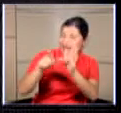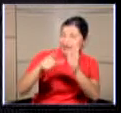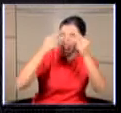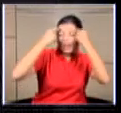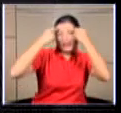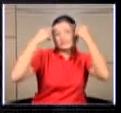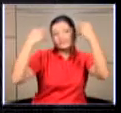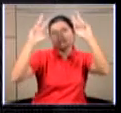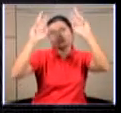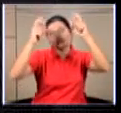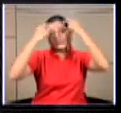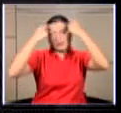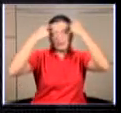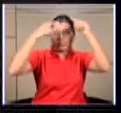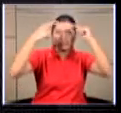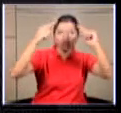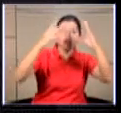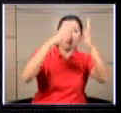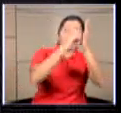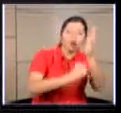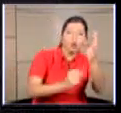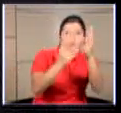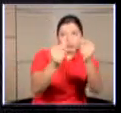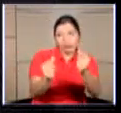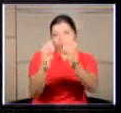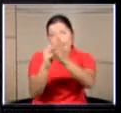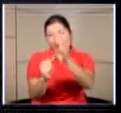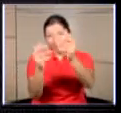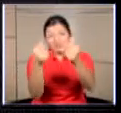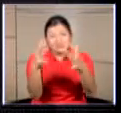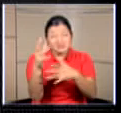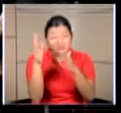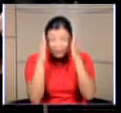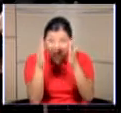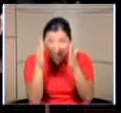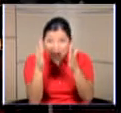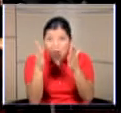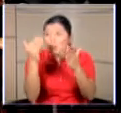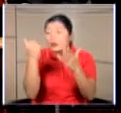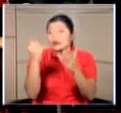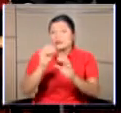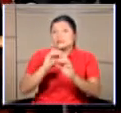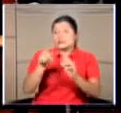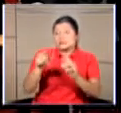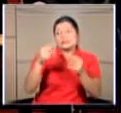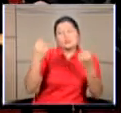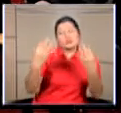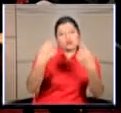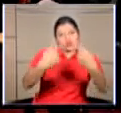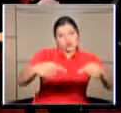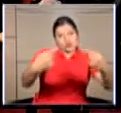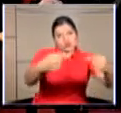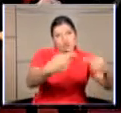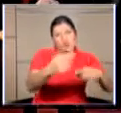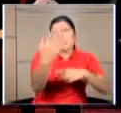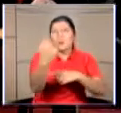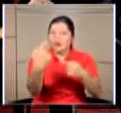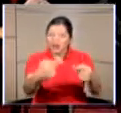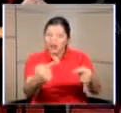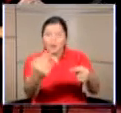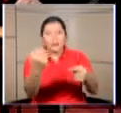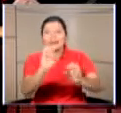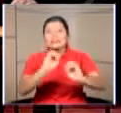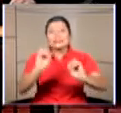que es lo que lo ha hecho polémico. Polémico porque ninguna institución quiere que se le recorten servicios básicos. E incluso hoy,